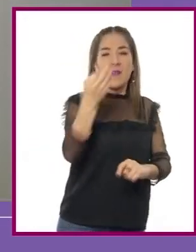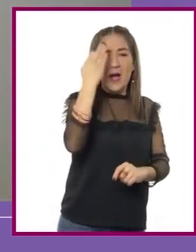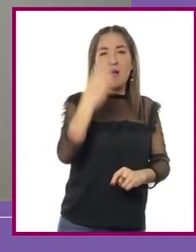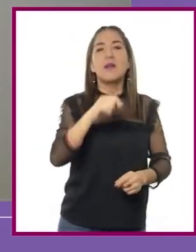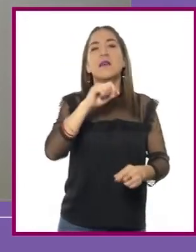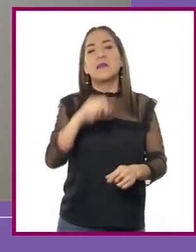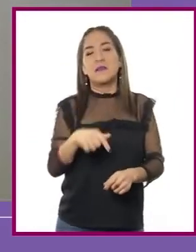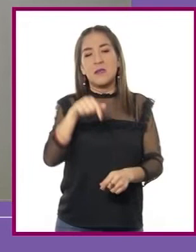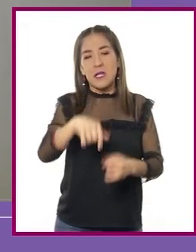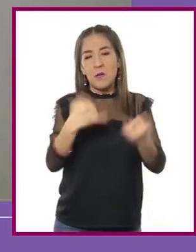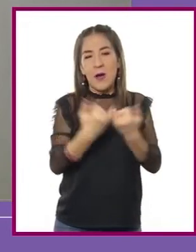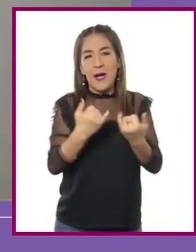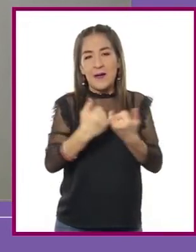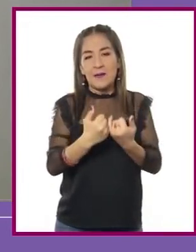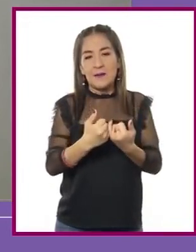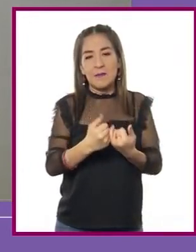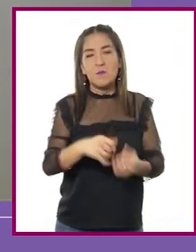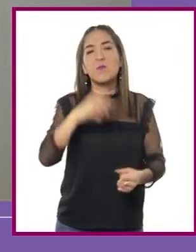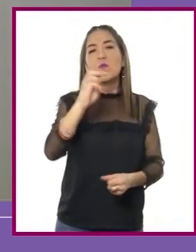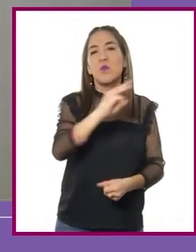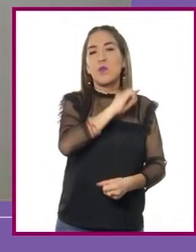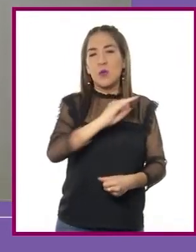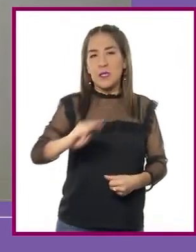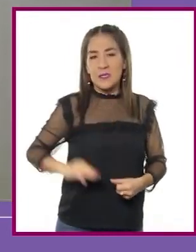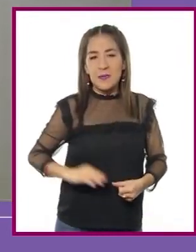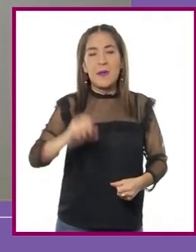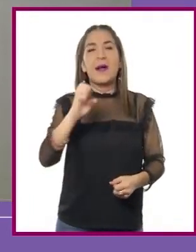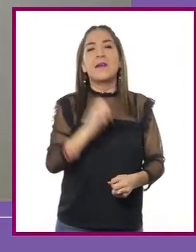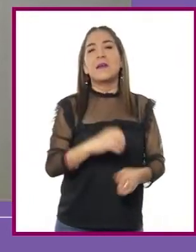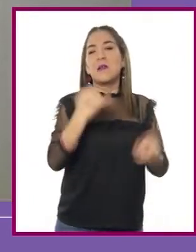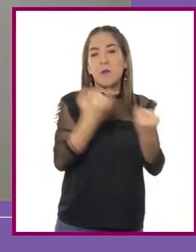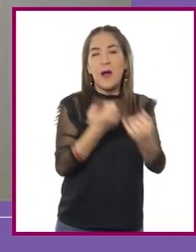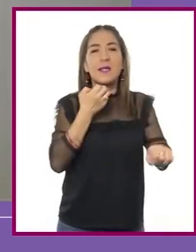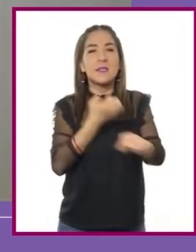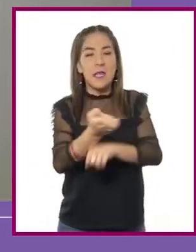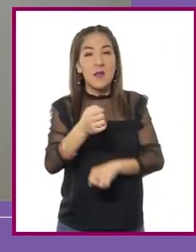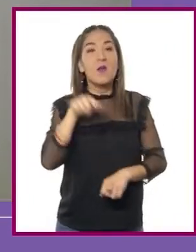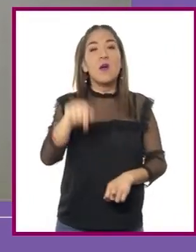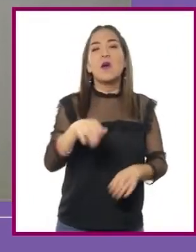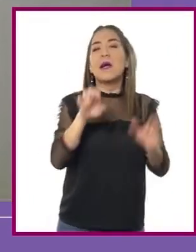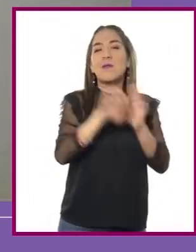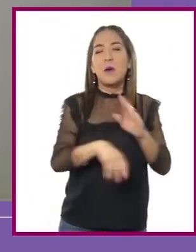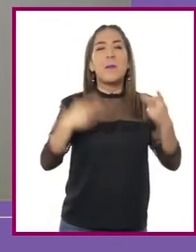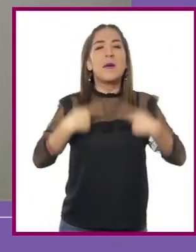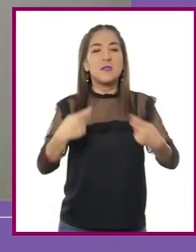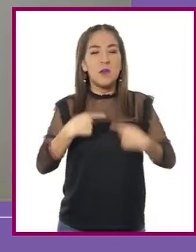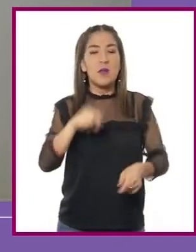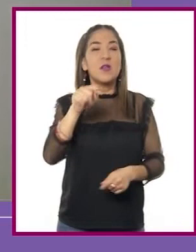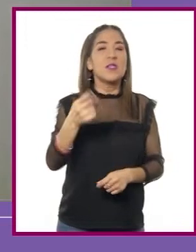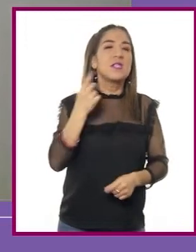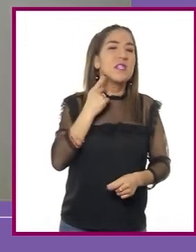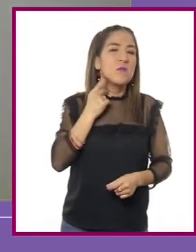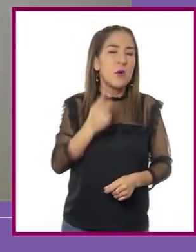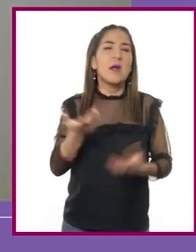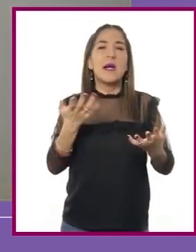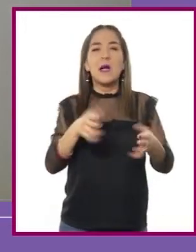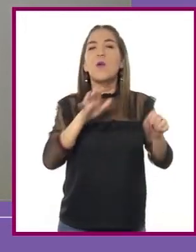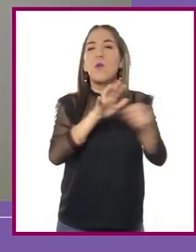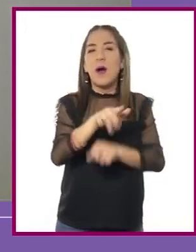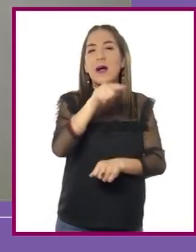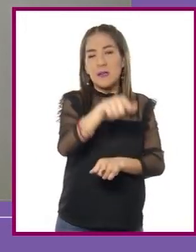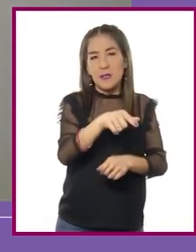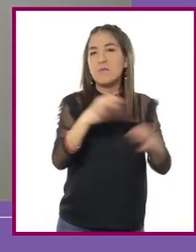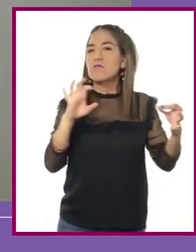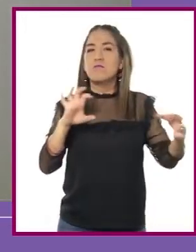municipal. Por ejemplo, una servidora pública es una diputada y un servidor público puede ser algún elemento